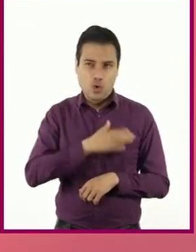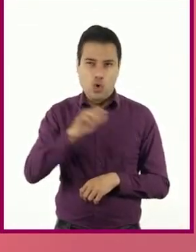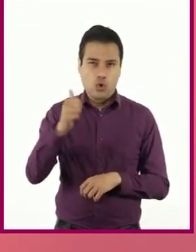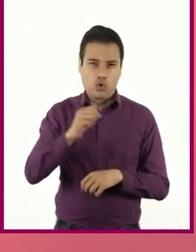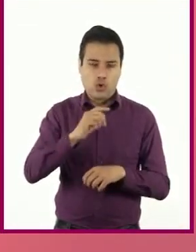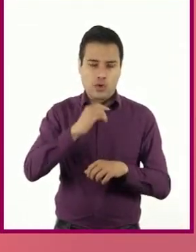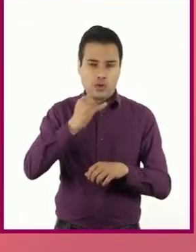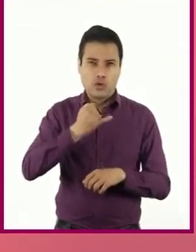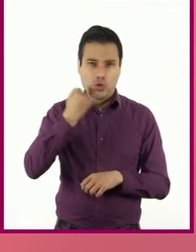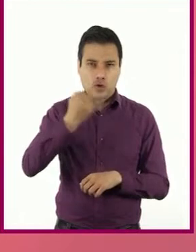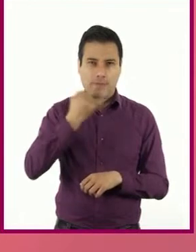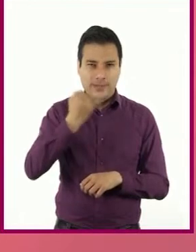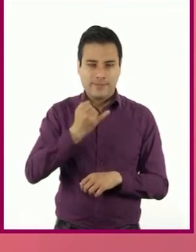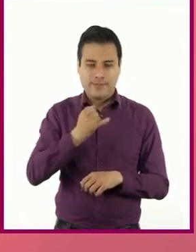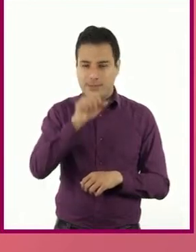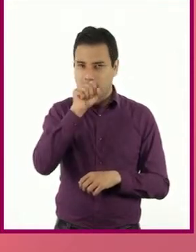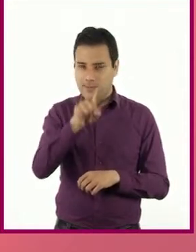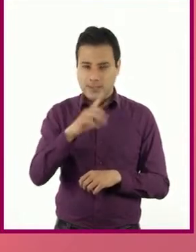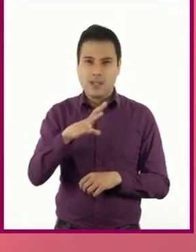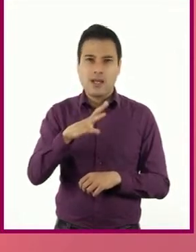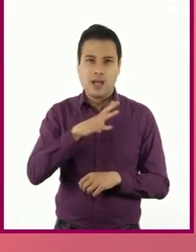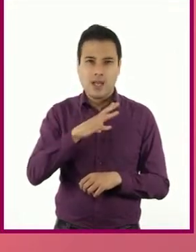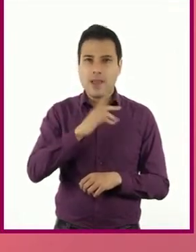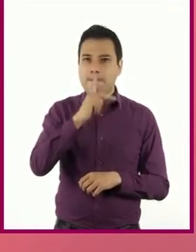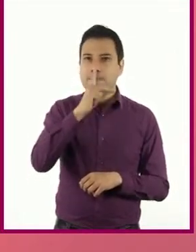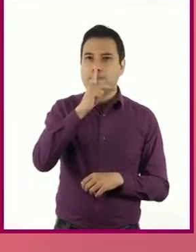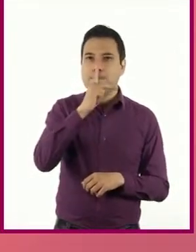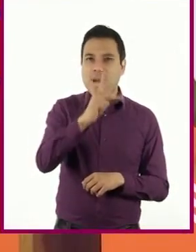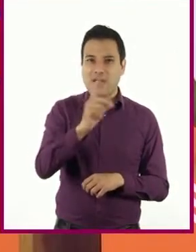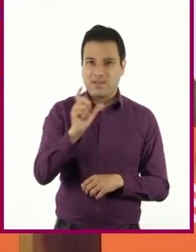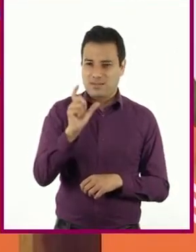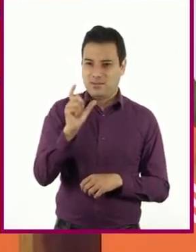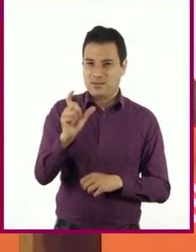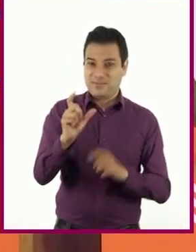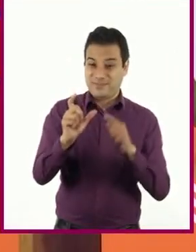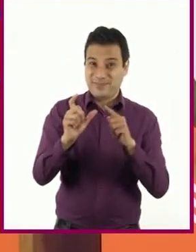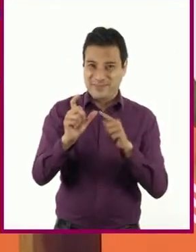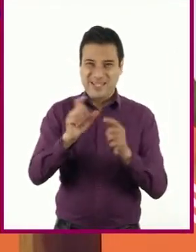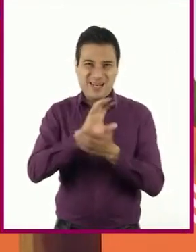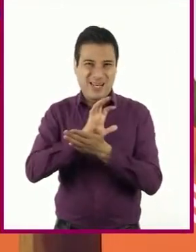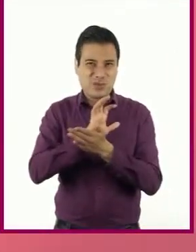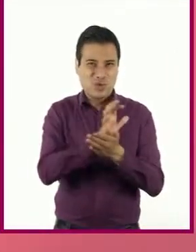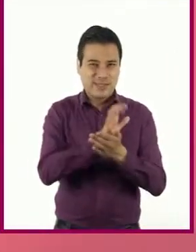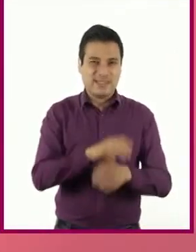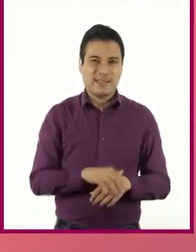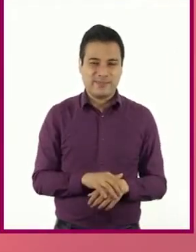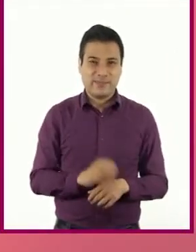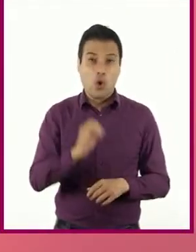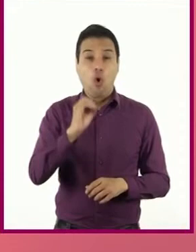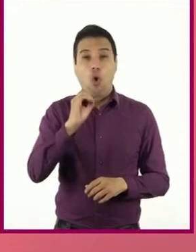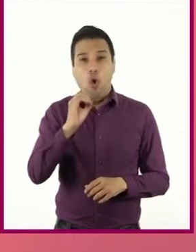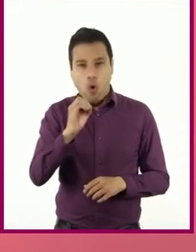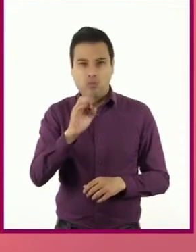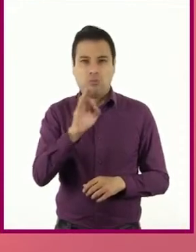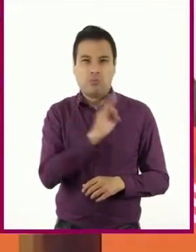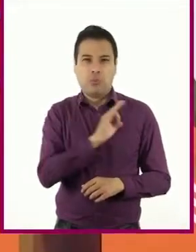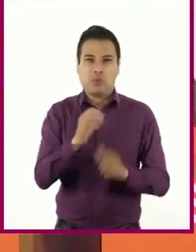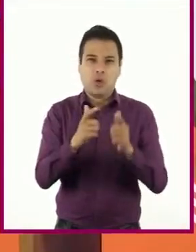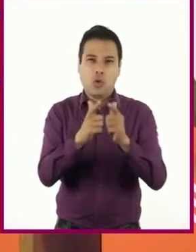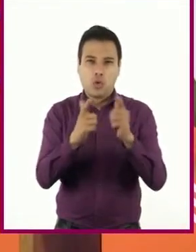connotaciones racistas, sexistas, clasistas o nacionalistas. Otros tienen el poder para estereotipar a diversos